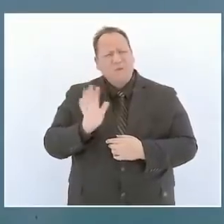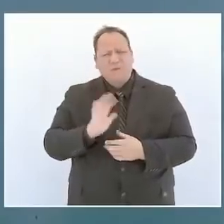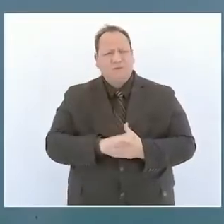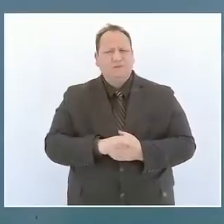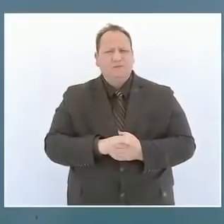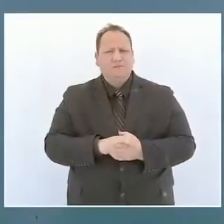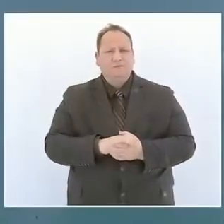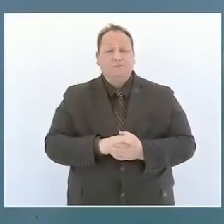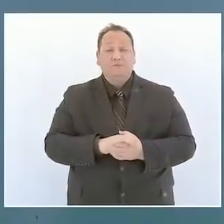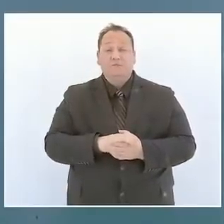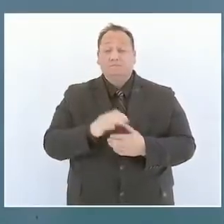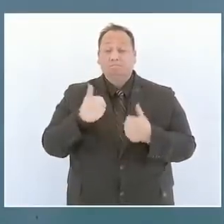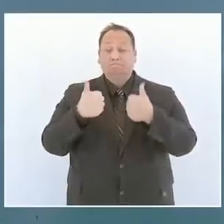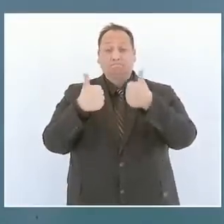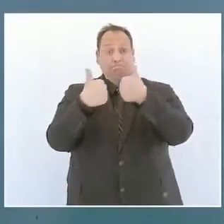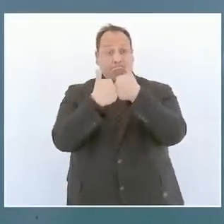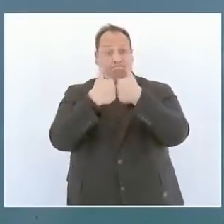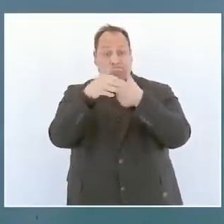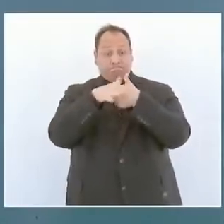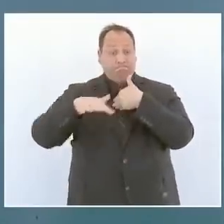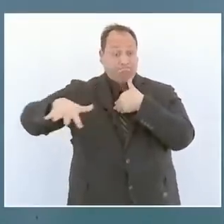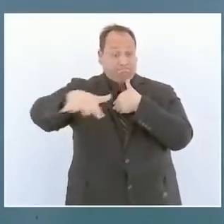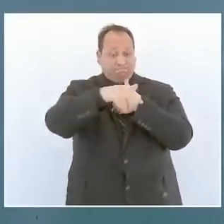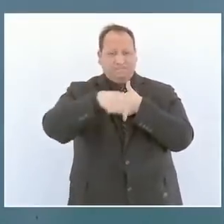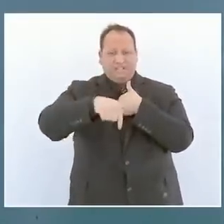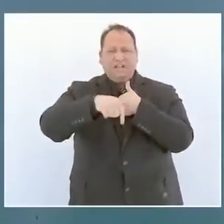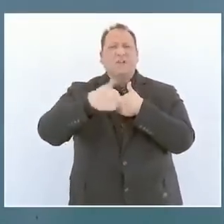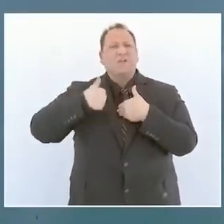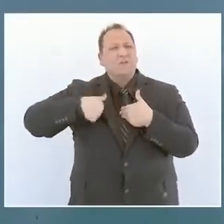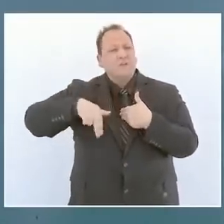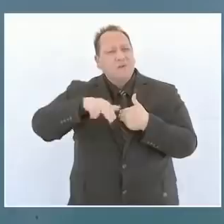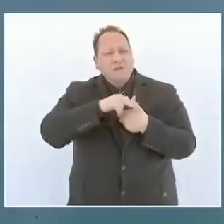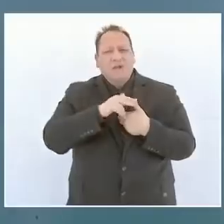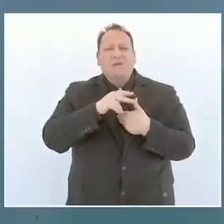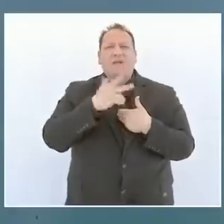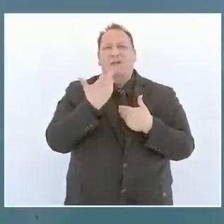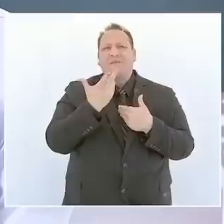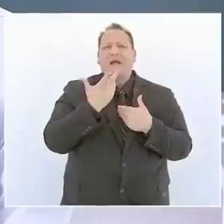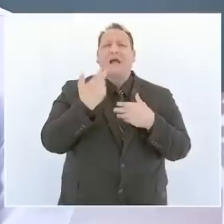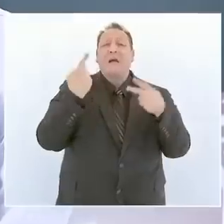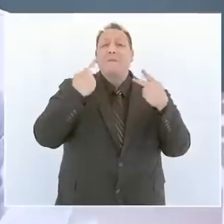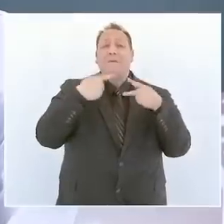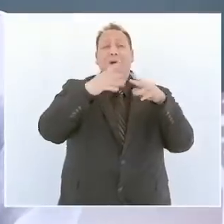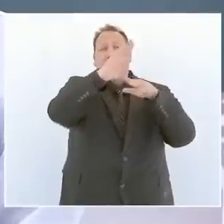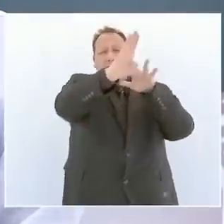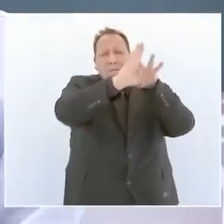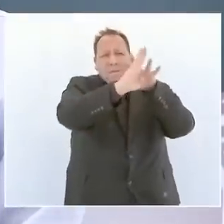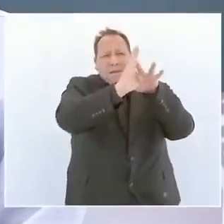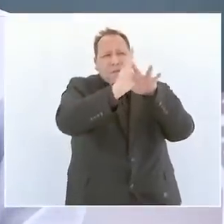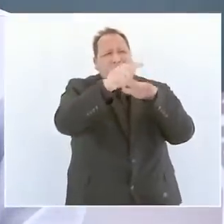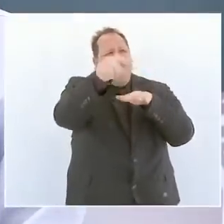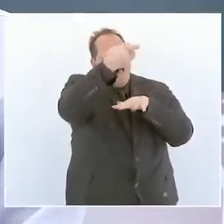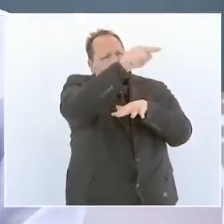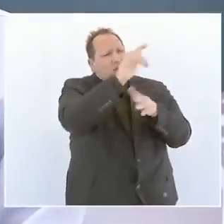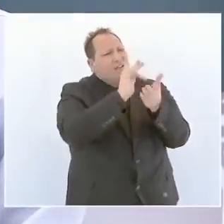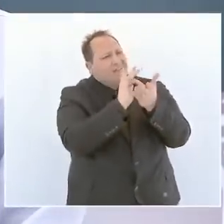Tenemos aquí en la frontera que agradecer a nuestros paisanos migrantes,